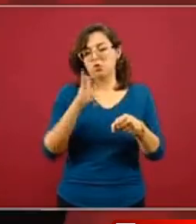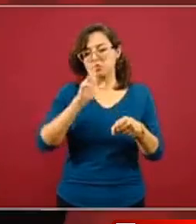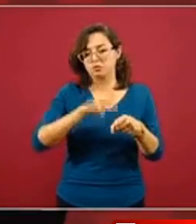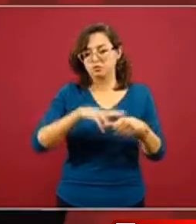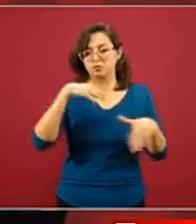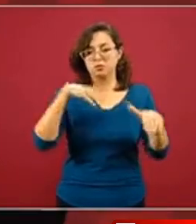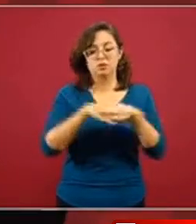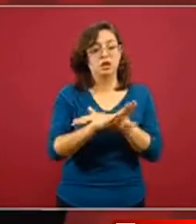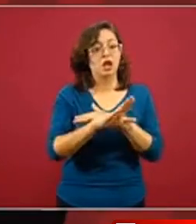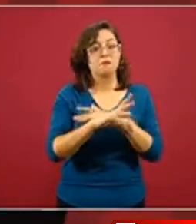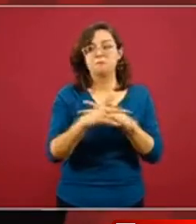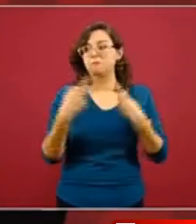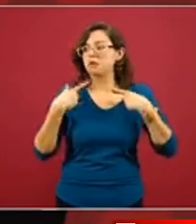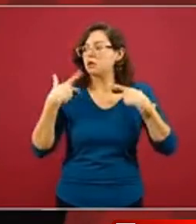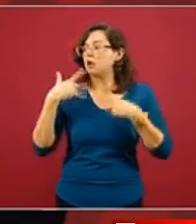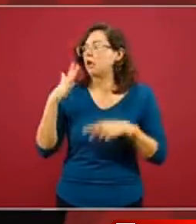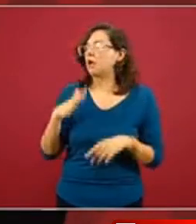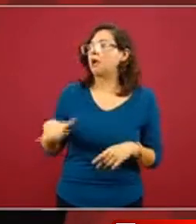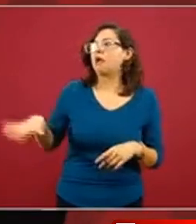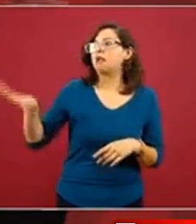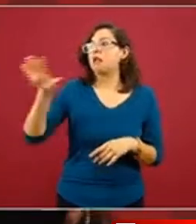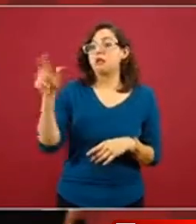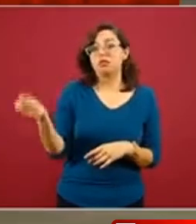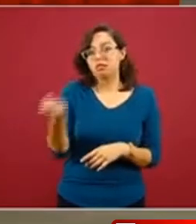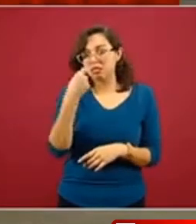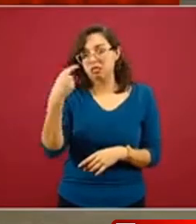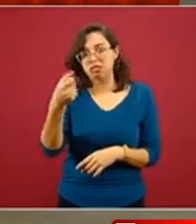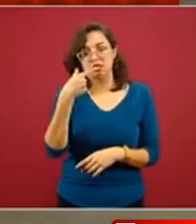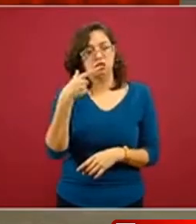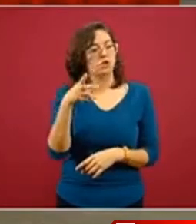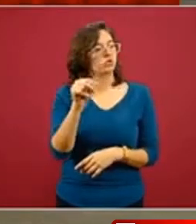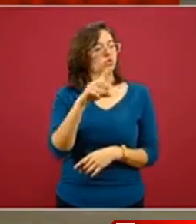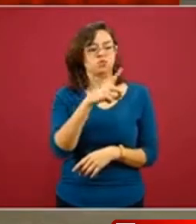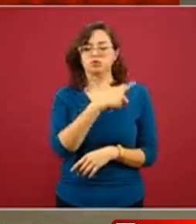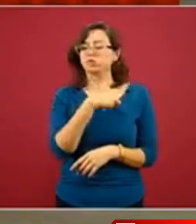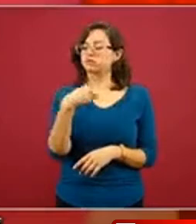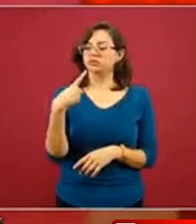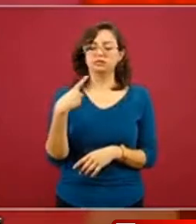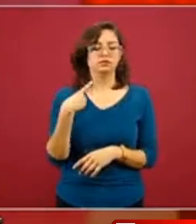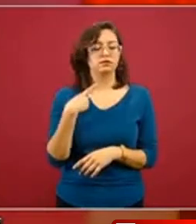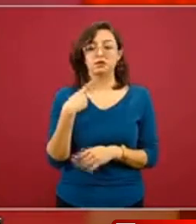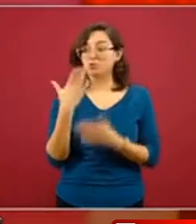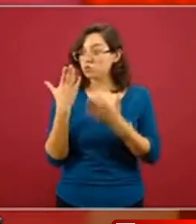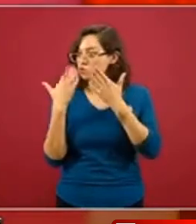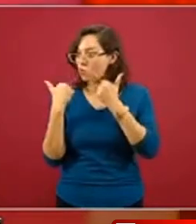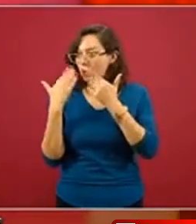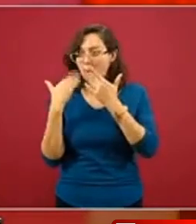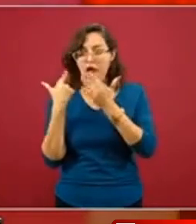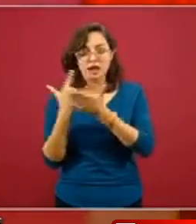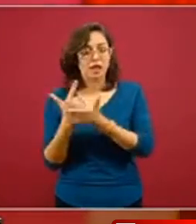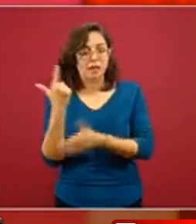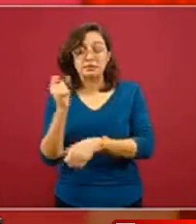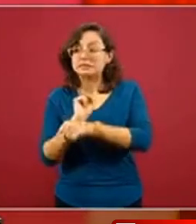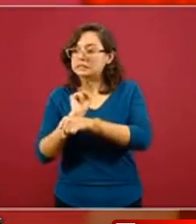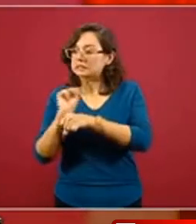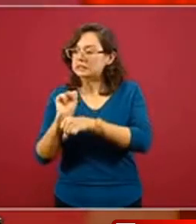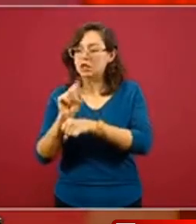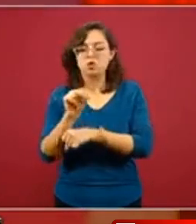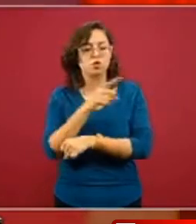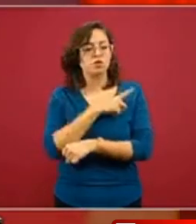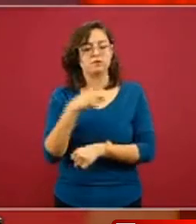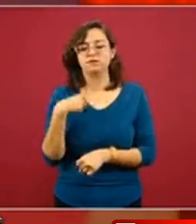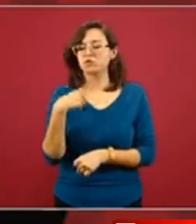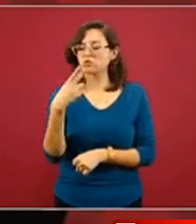Pero no debe utilizarse de una manera indiscriminada por personas que tengan la forma leve de COVID.